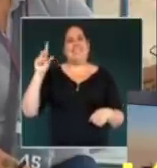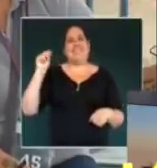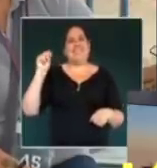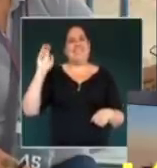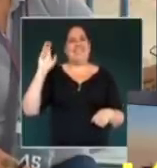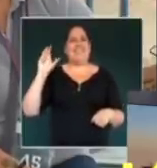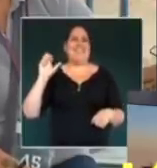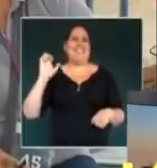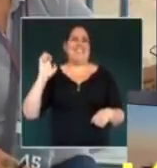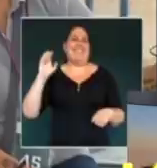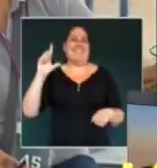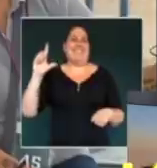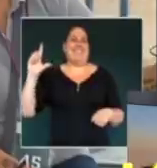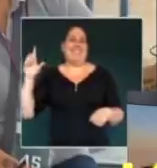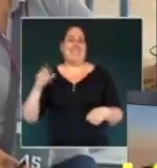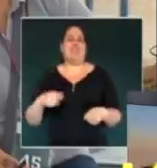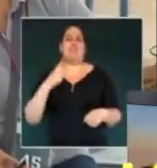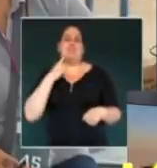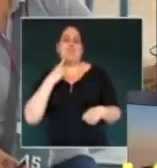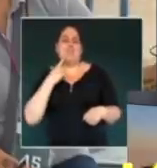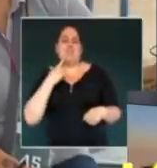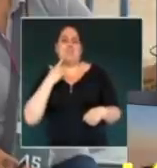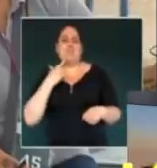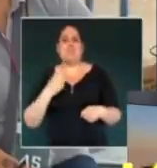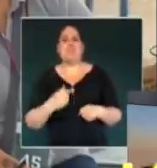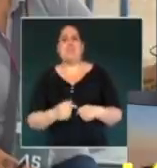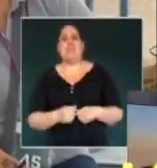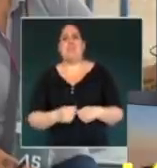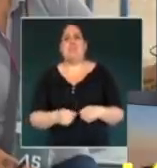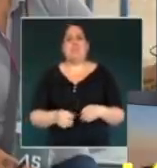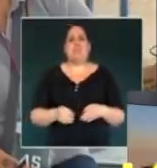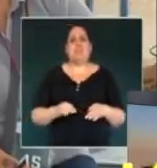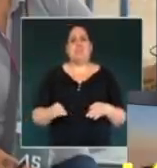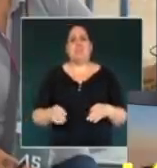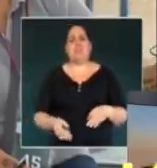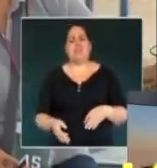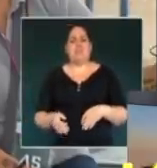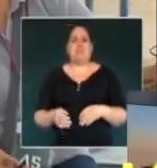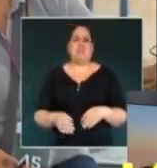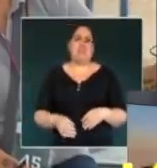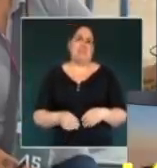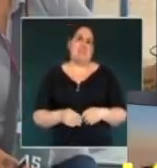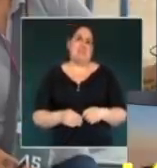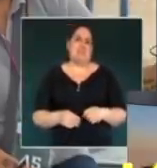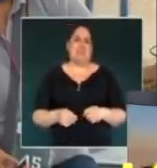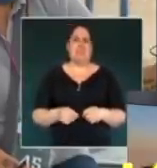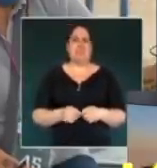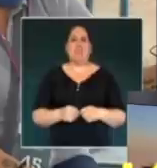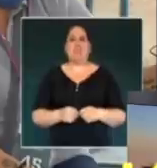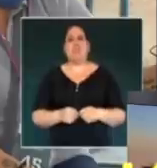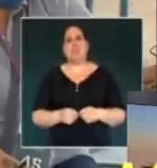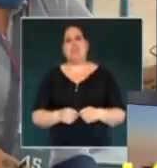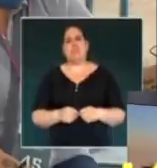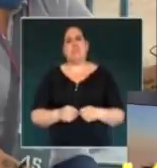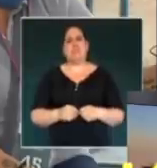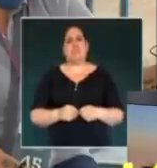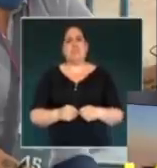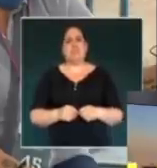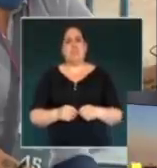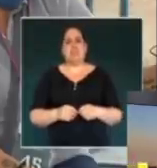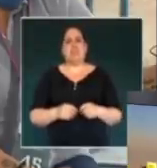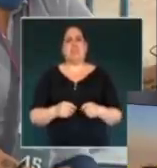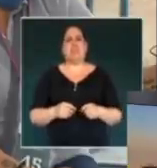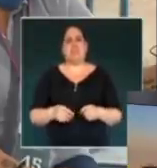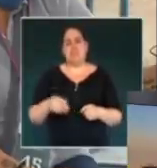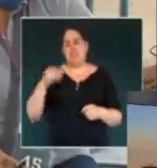¿Va a permanecer él como encargado de este plan? ¿Habrá alguna modificación? ¿Qué es lo que está pensando